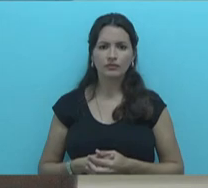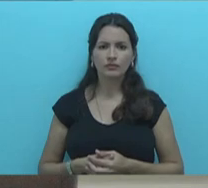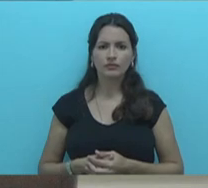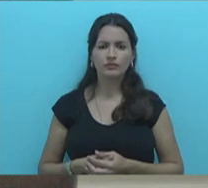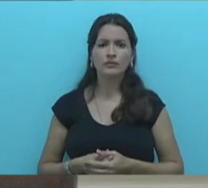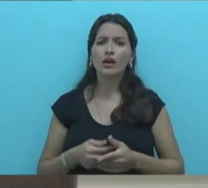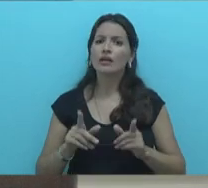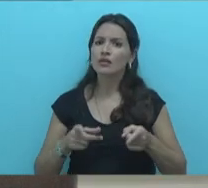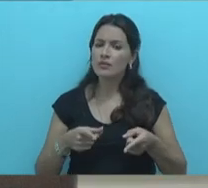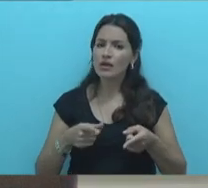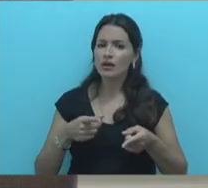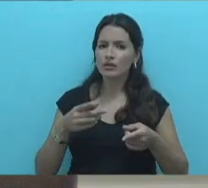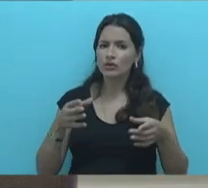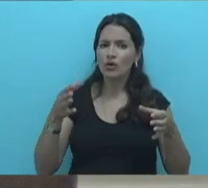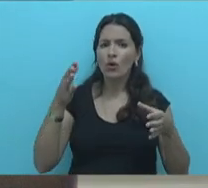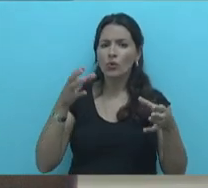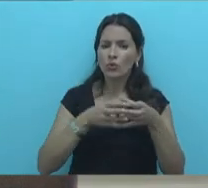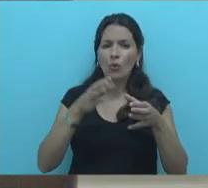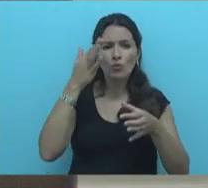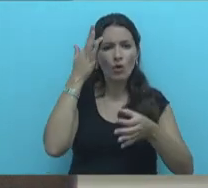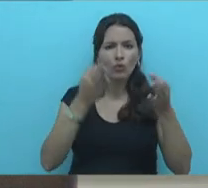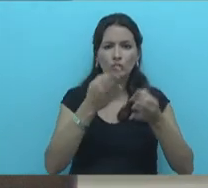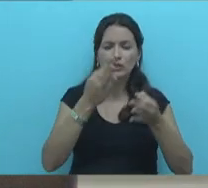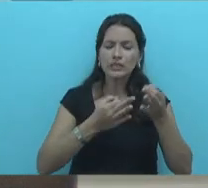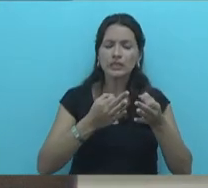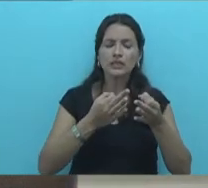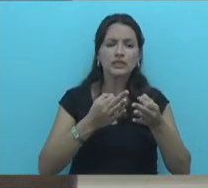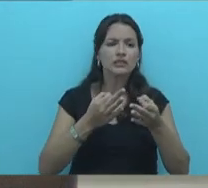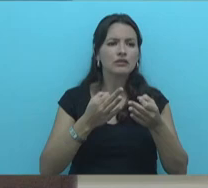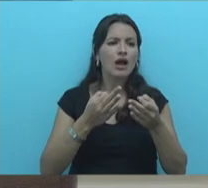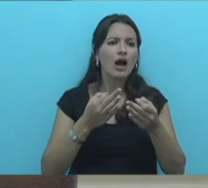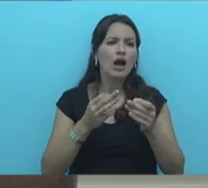muy lejos de eso, reproduce toda una estructura patriarcal.